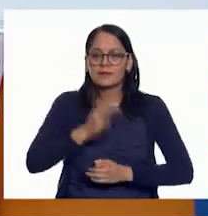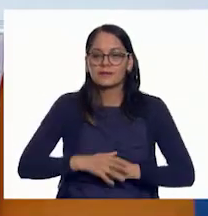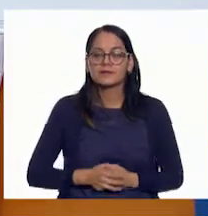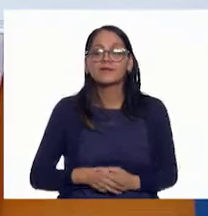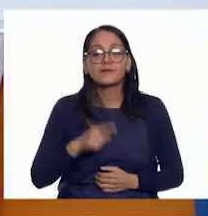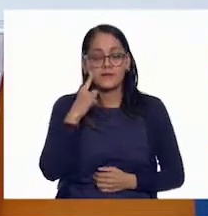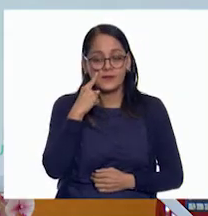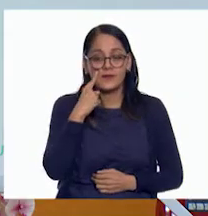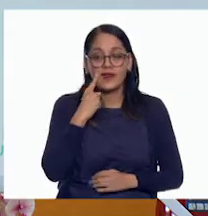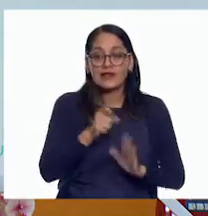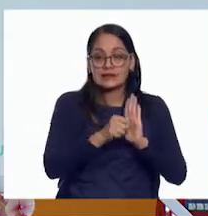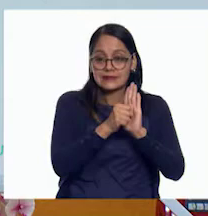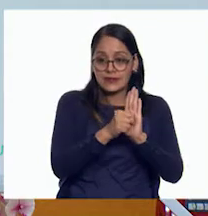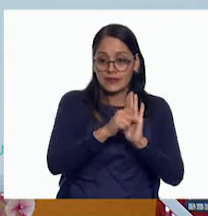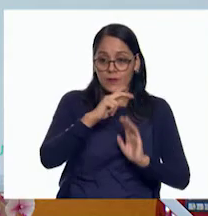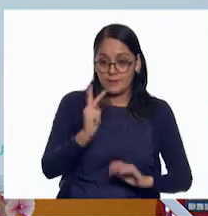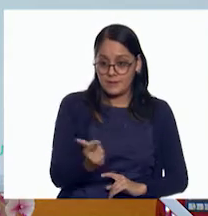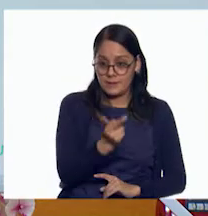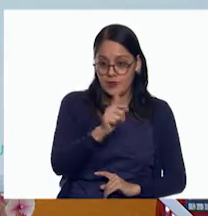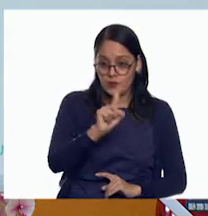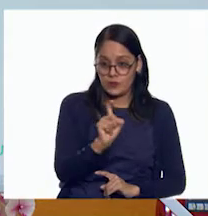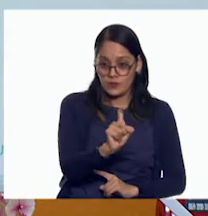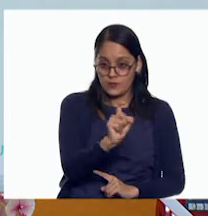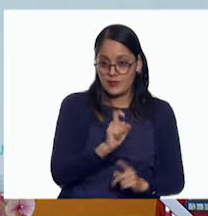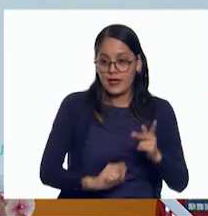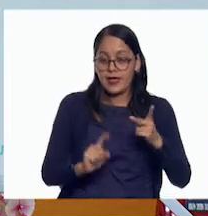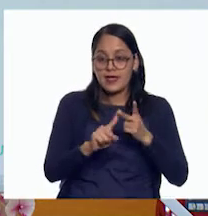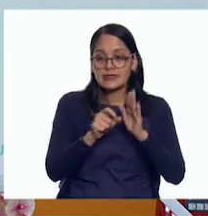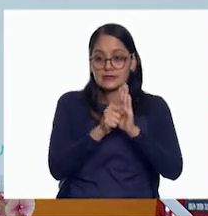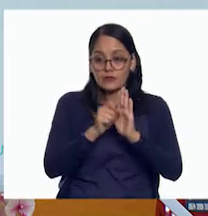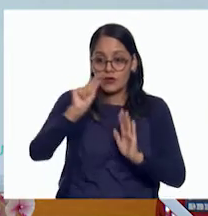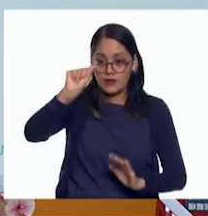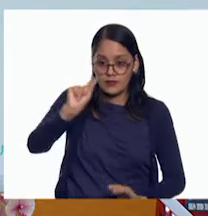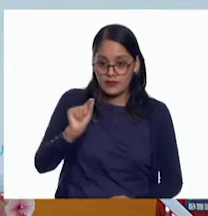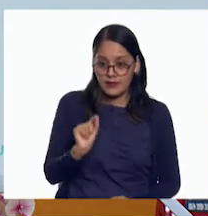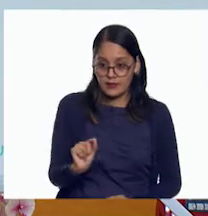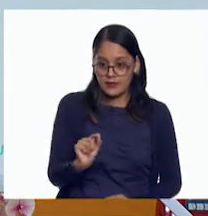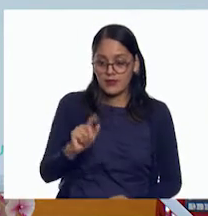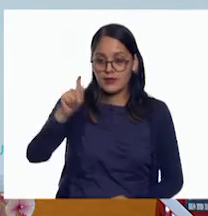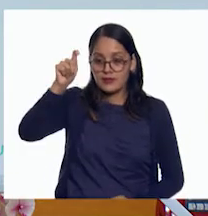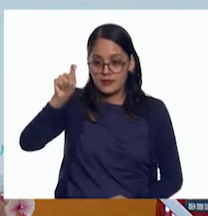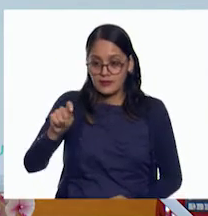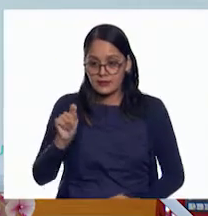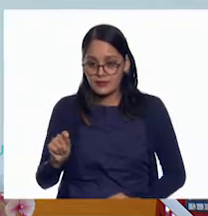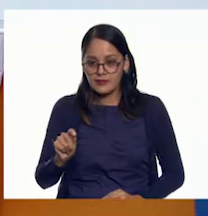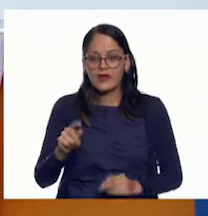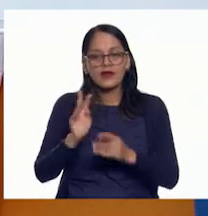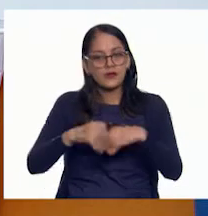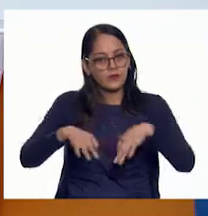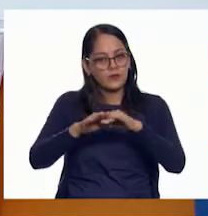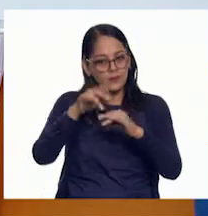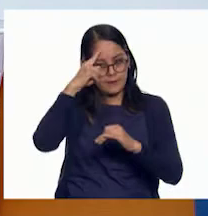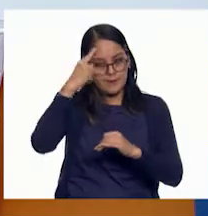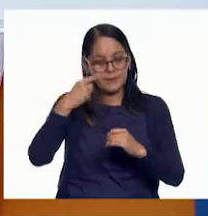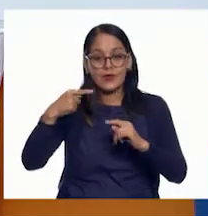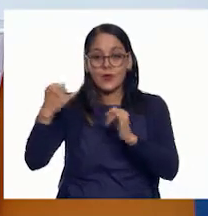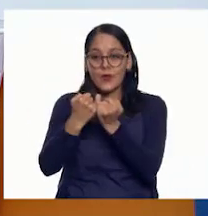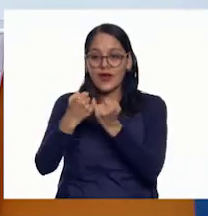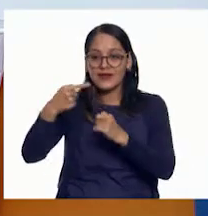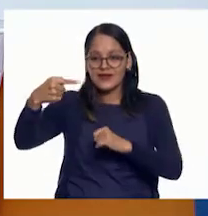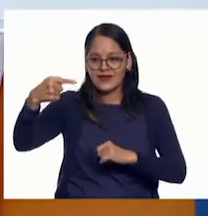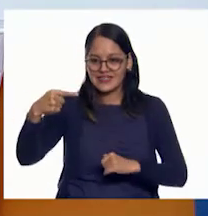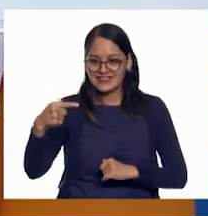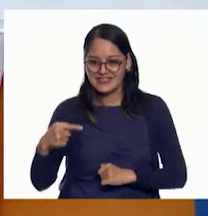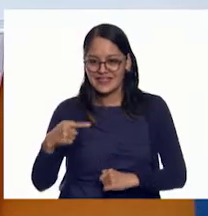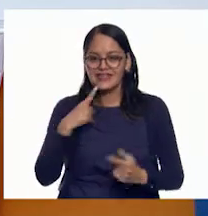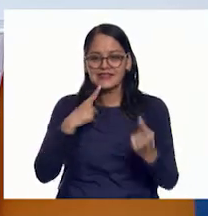de interrogación, los signos de admiración y los guiones son muy importantes en un diálogo. Cuando